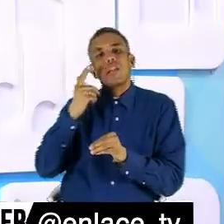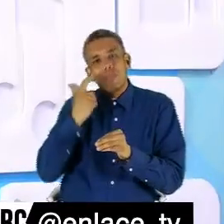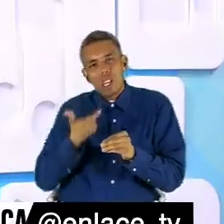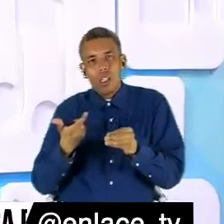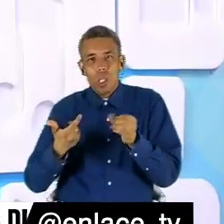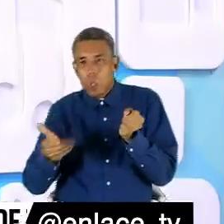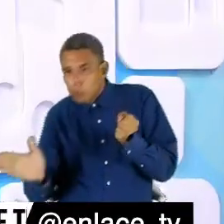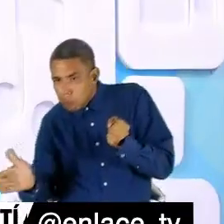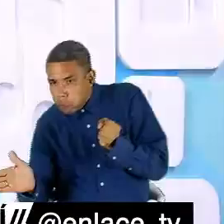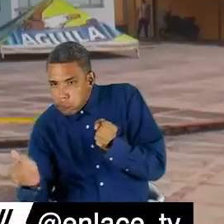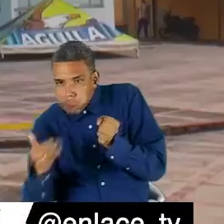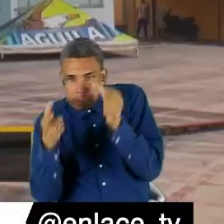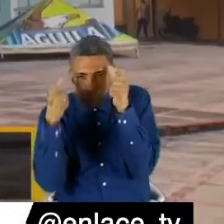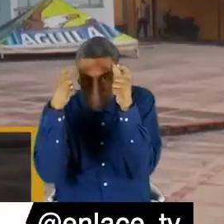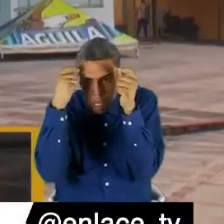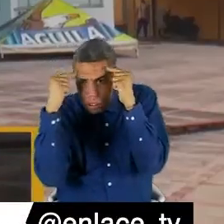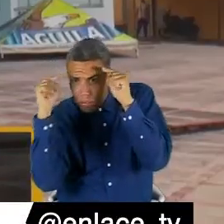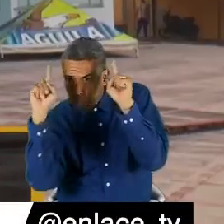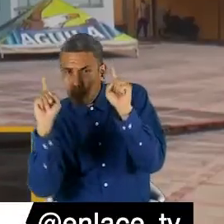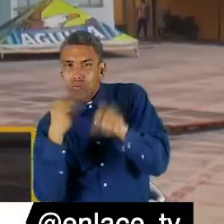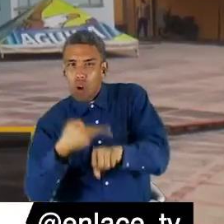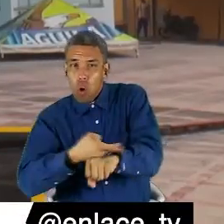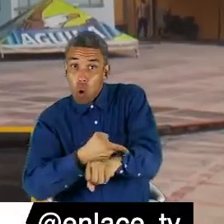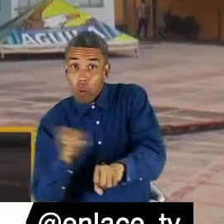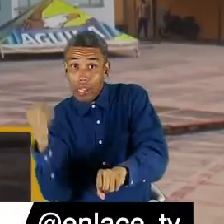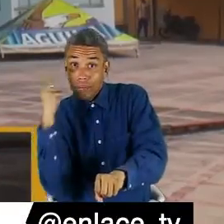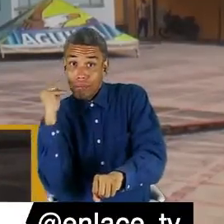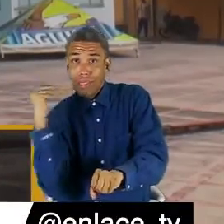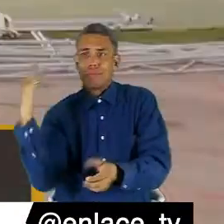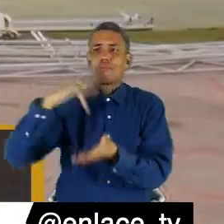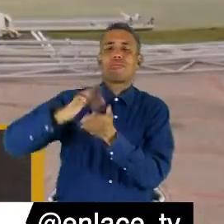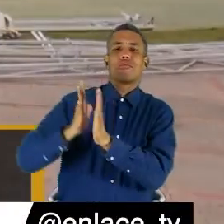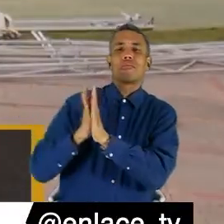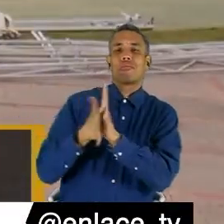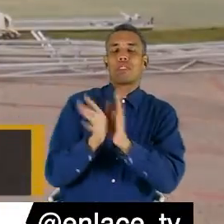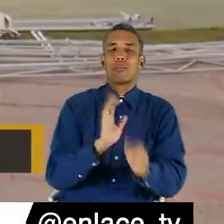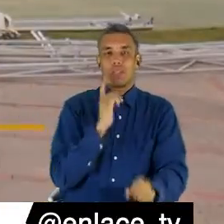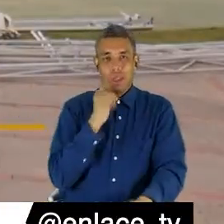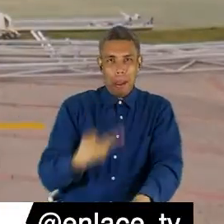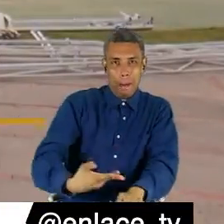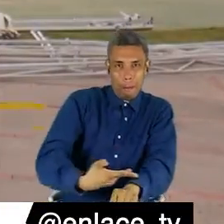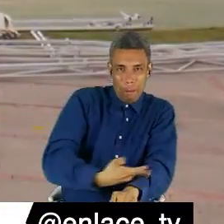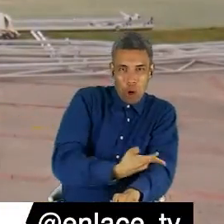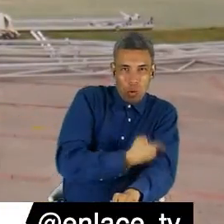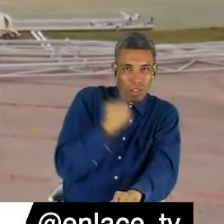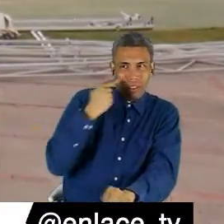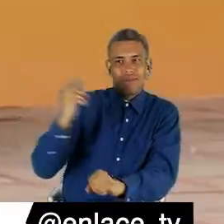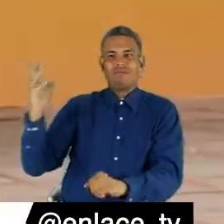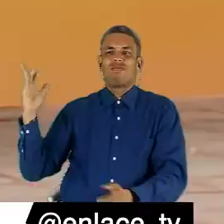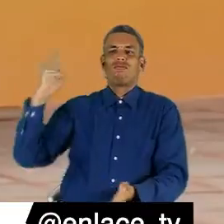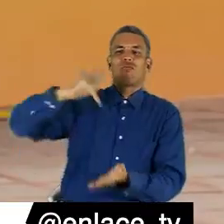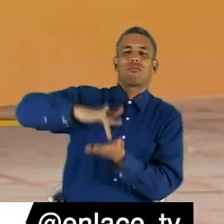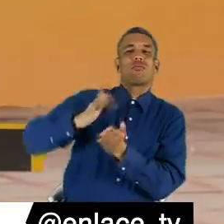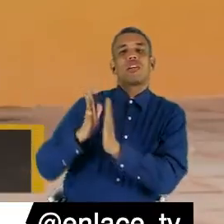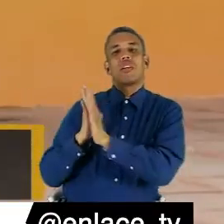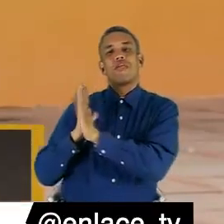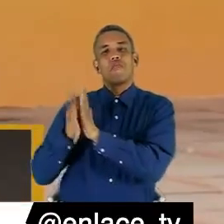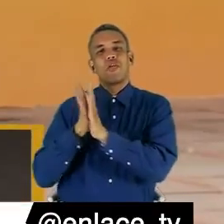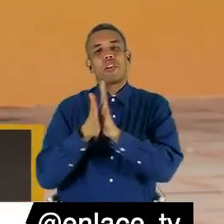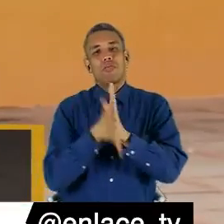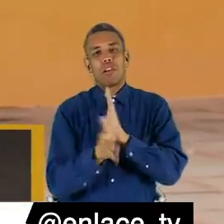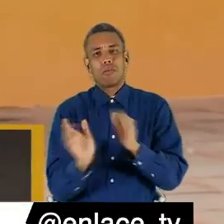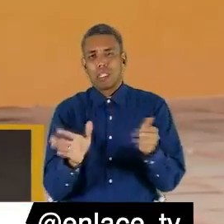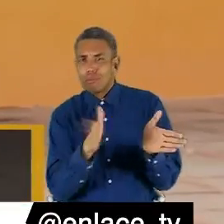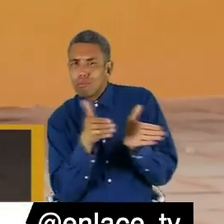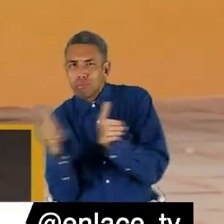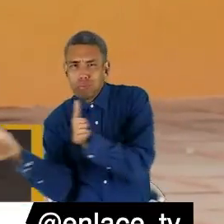conocimientos. Con talleres sobre el renglón productivo bovino se dio inicio a la programación académica de la 51ª Feria Agropecuaria